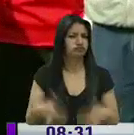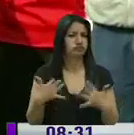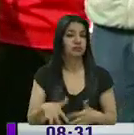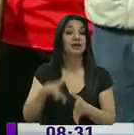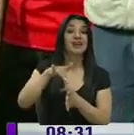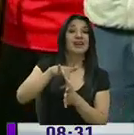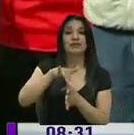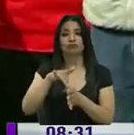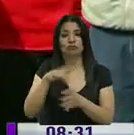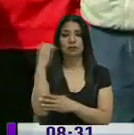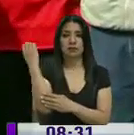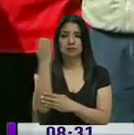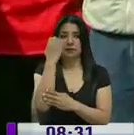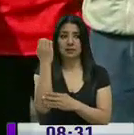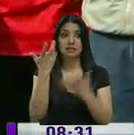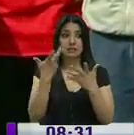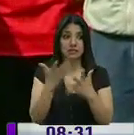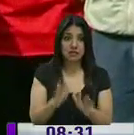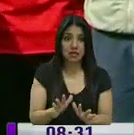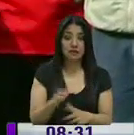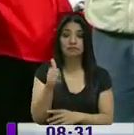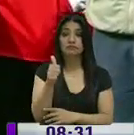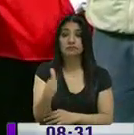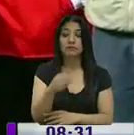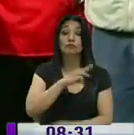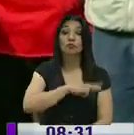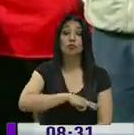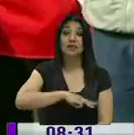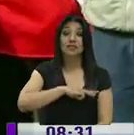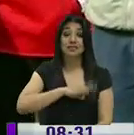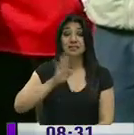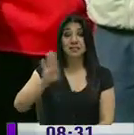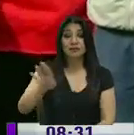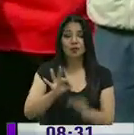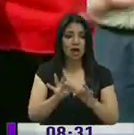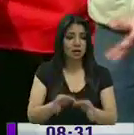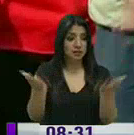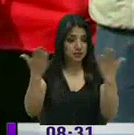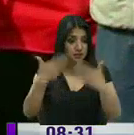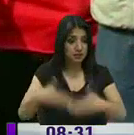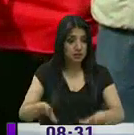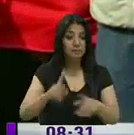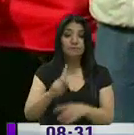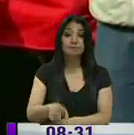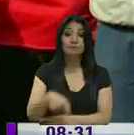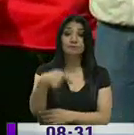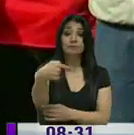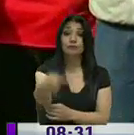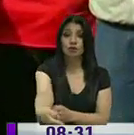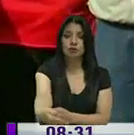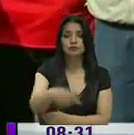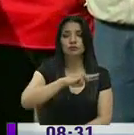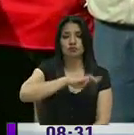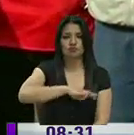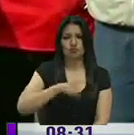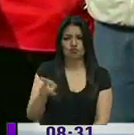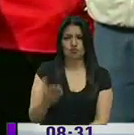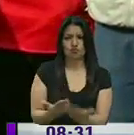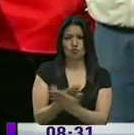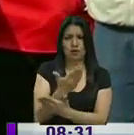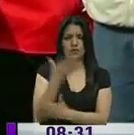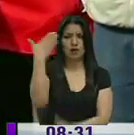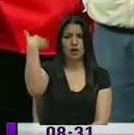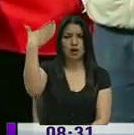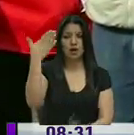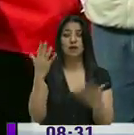luego de una intervención por parte del cabildo de ese entonces y luego del siguiente cabildo de la nueva administración ya